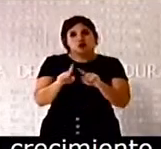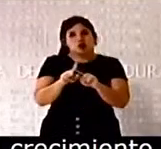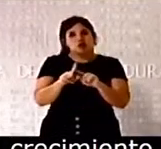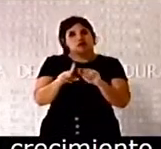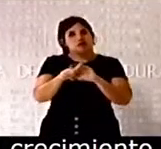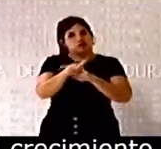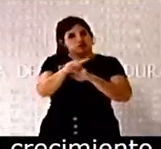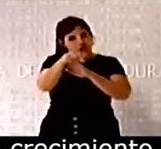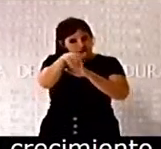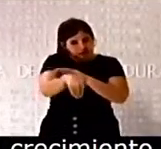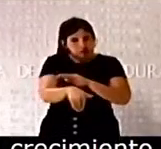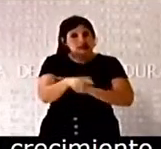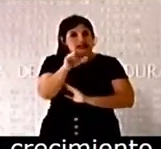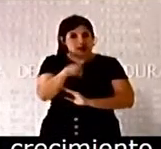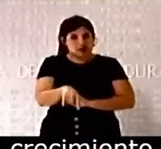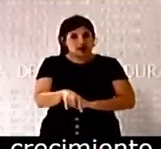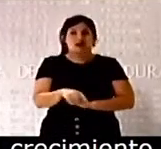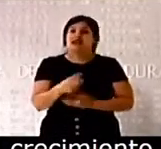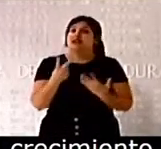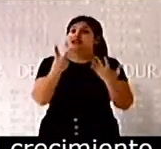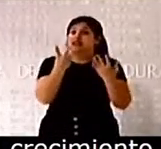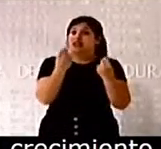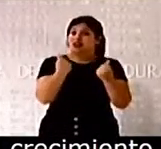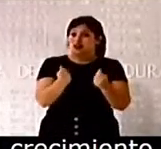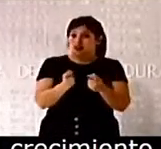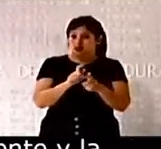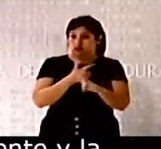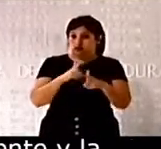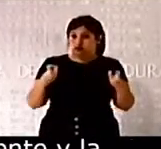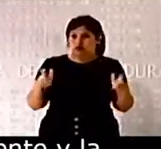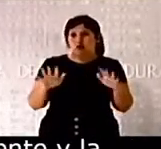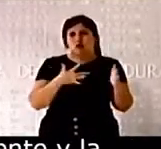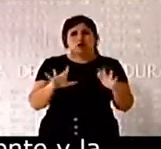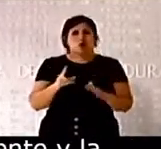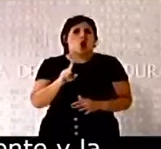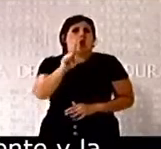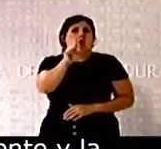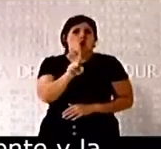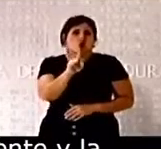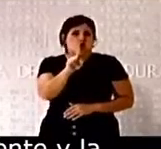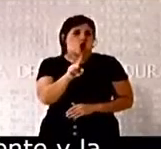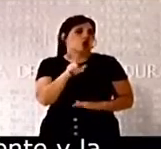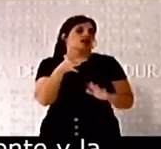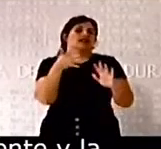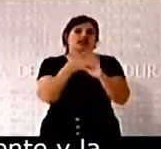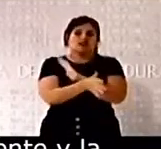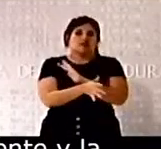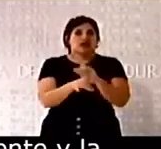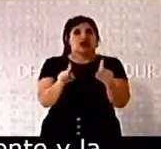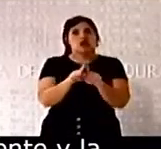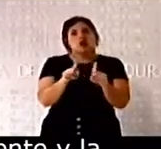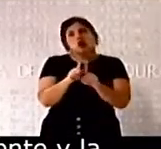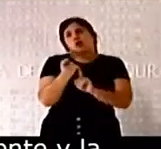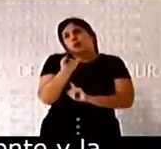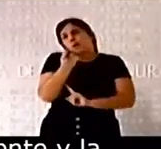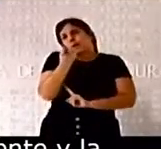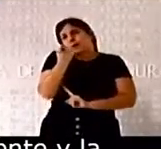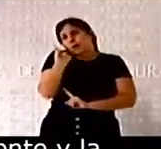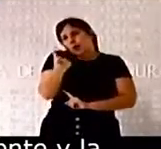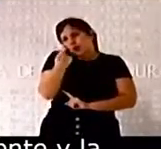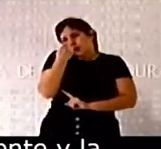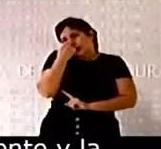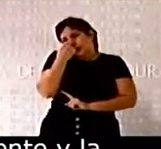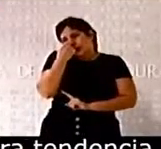y la velocidad de crecimiento a los 7 días está alrededor de 1, lo cual muestra una tendencia discretamente a la